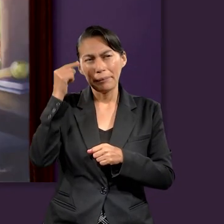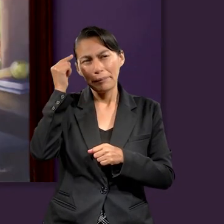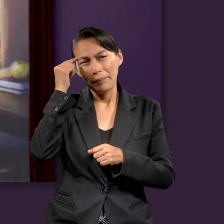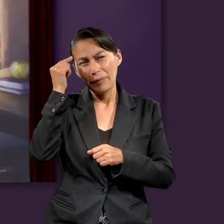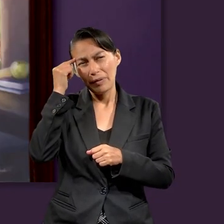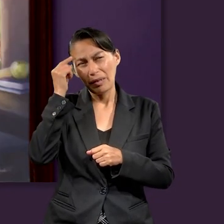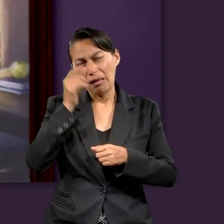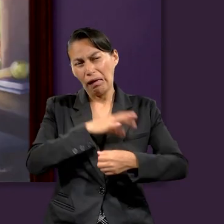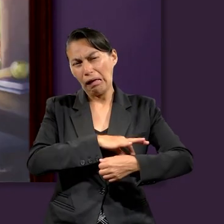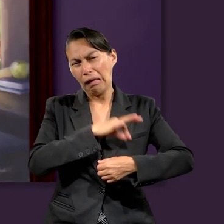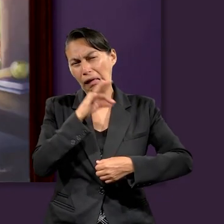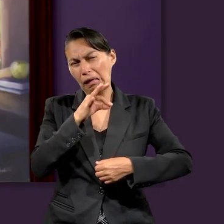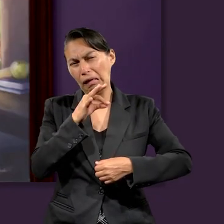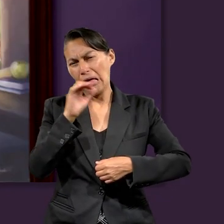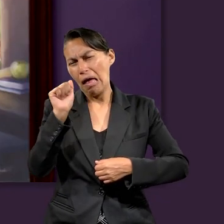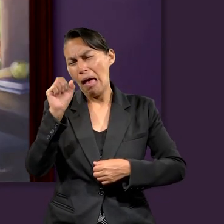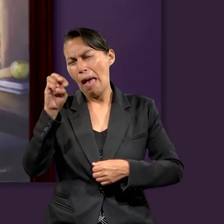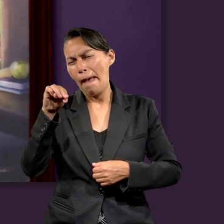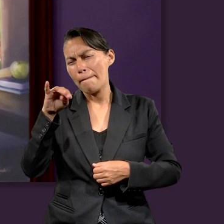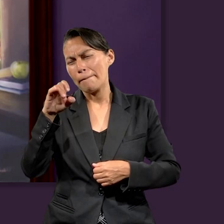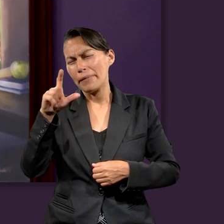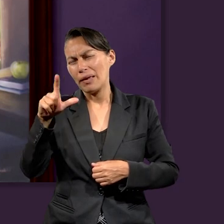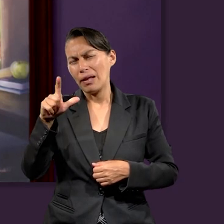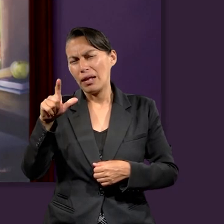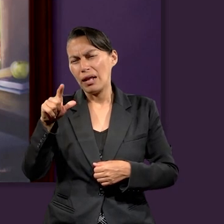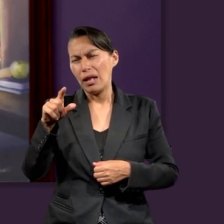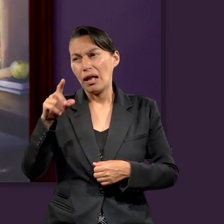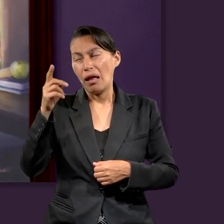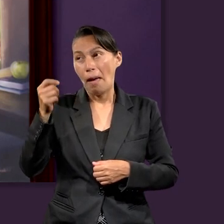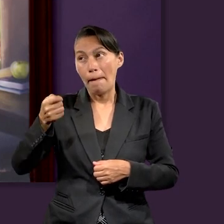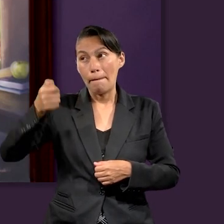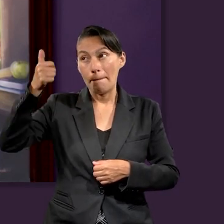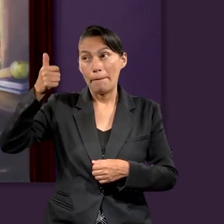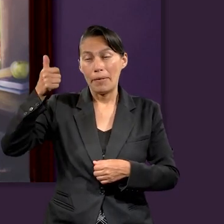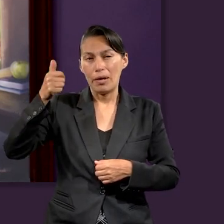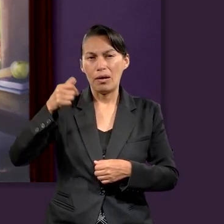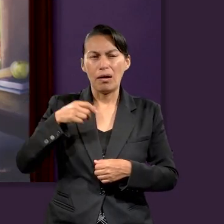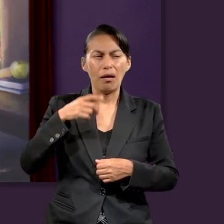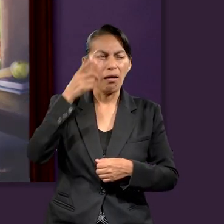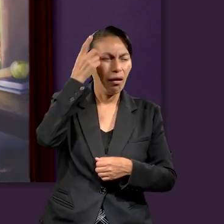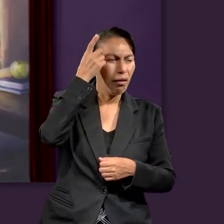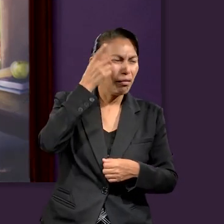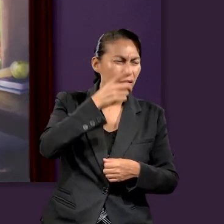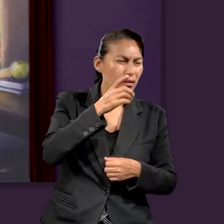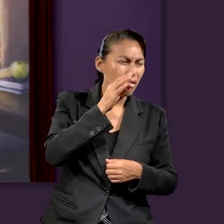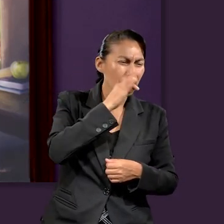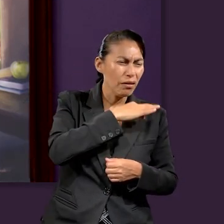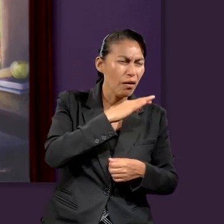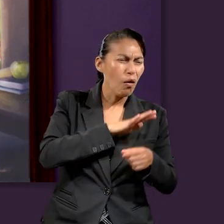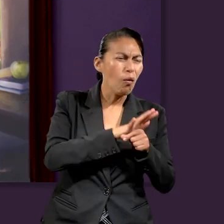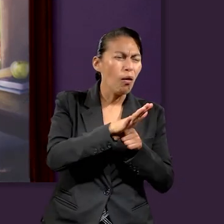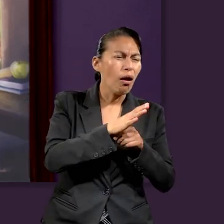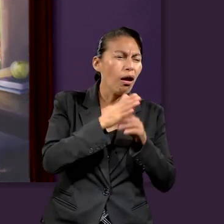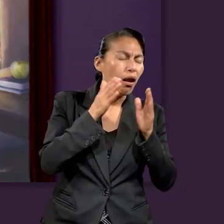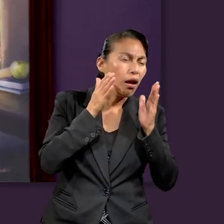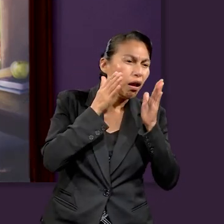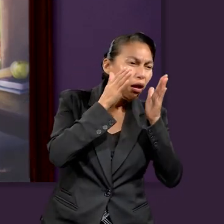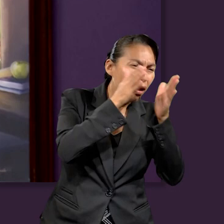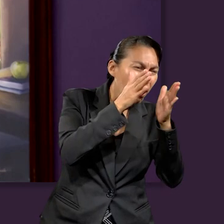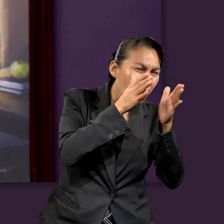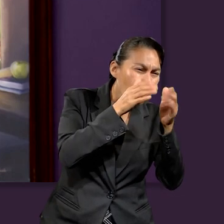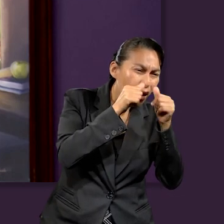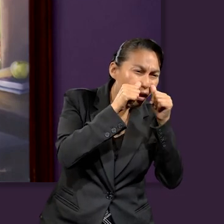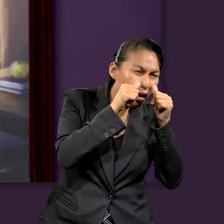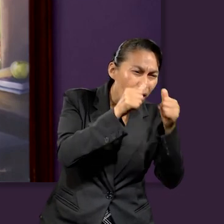quedo con el punto que tocó Amil acerca de nuestras prioridades y los dioses a los que nosotros le estamos dando